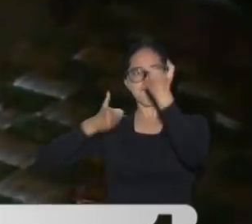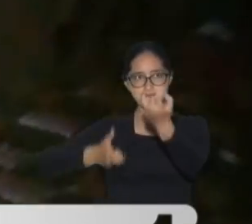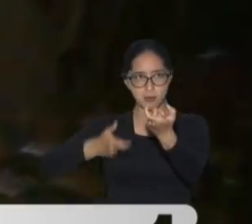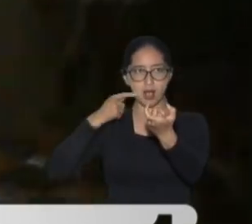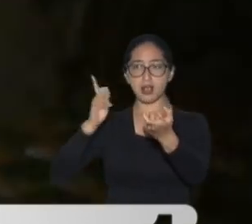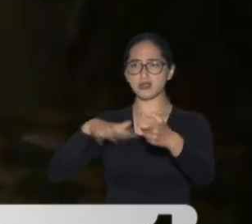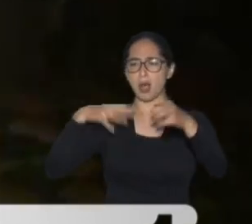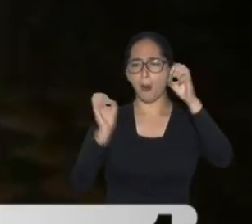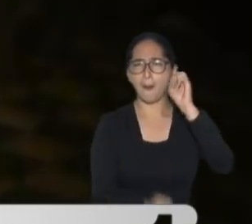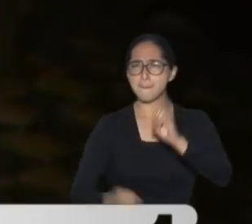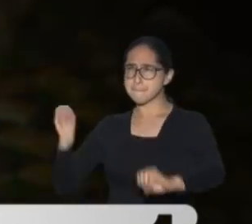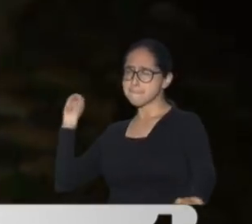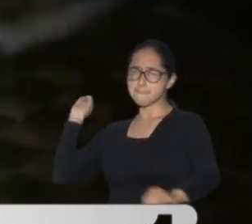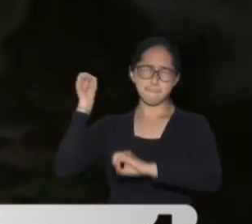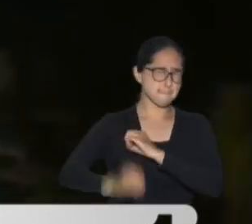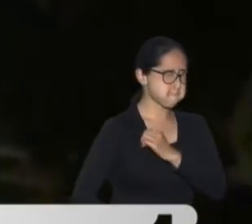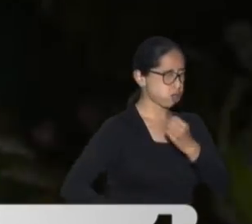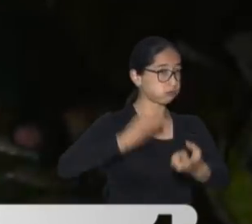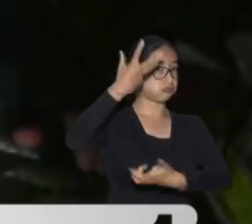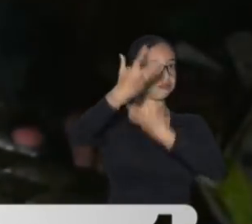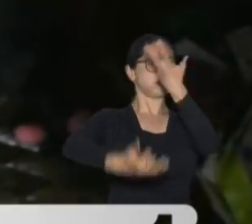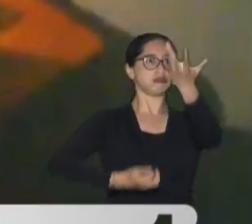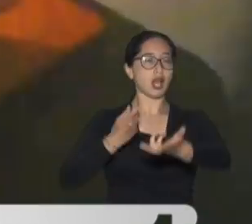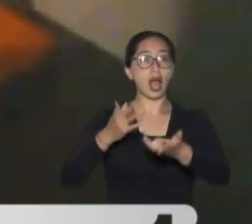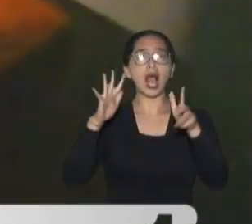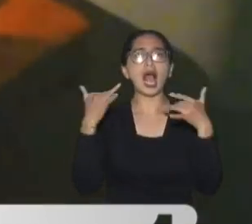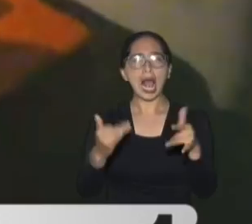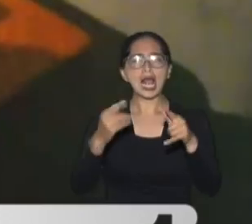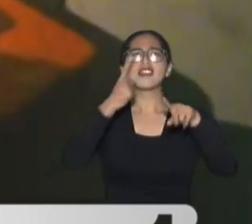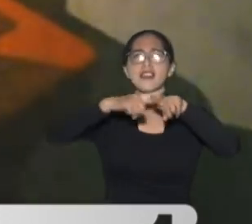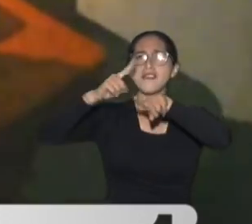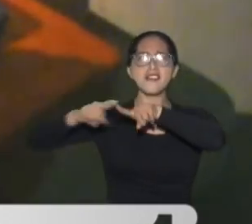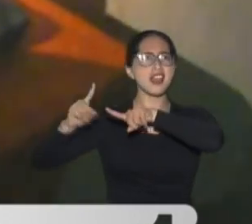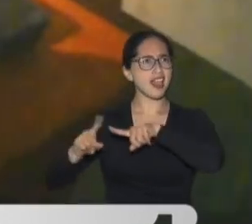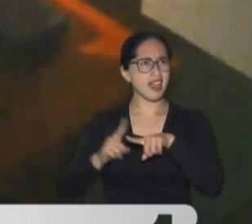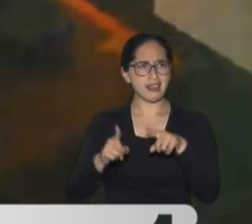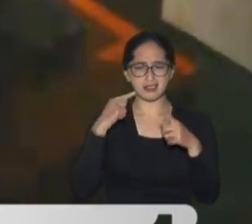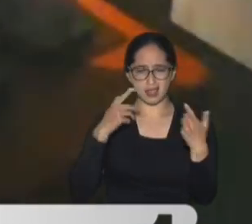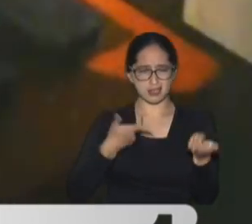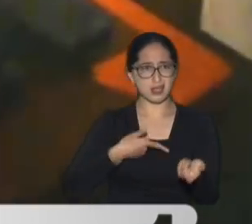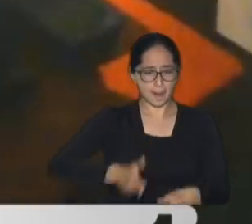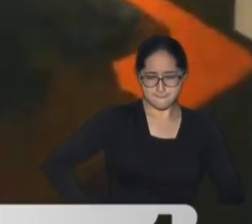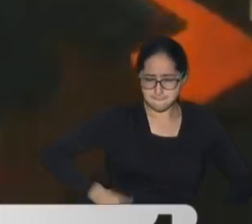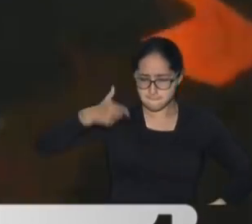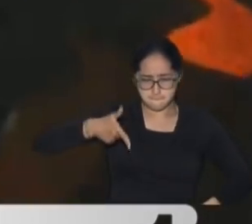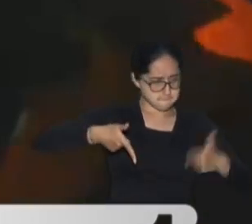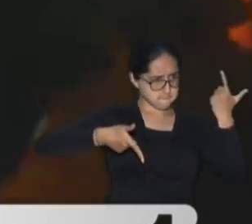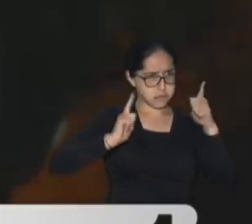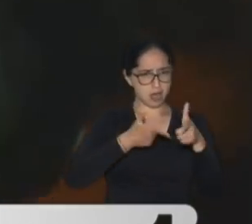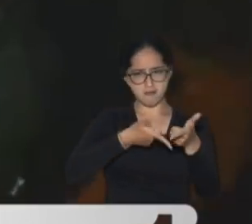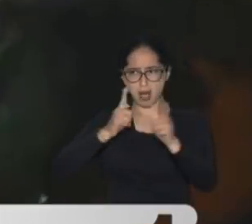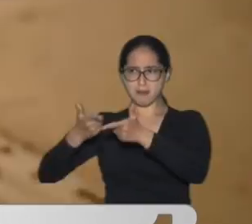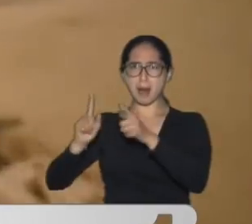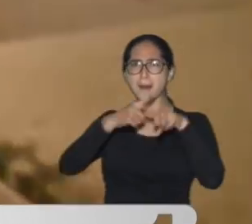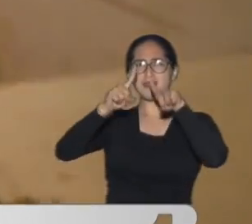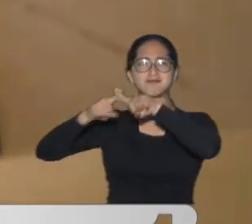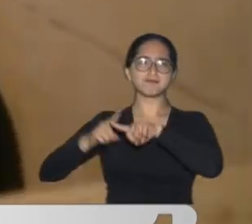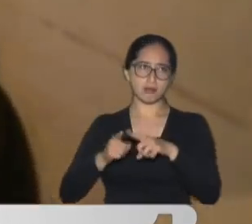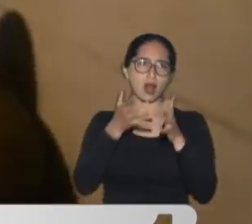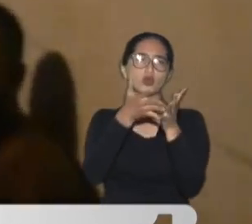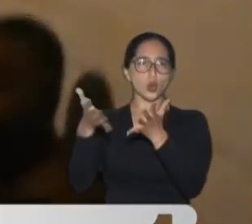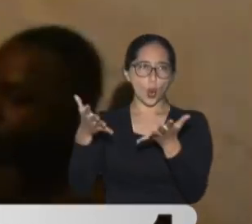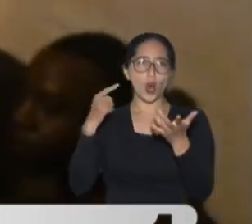una granada de fragmentación, más de 500 cartuchos de diferentes calibres y 3 radios de comunicación.